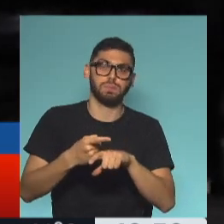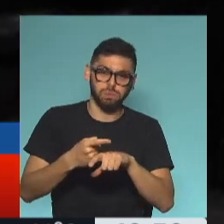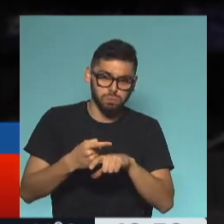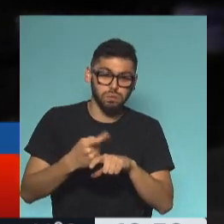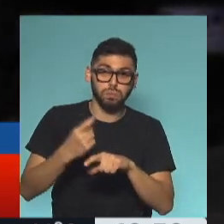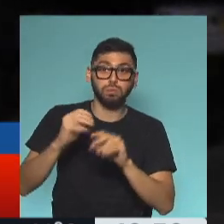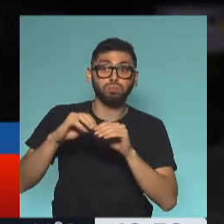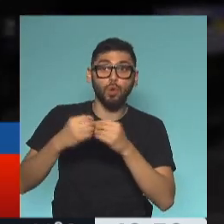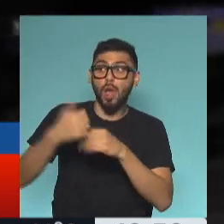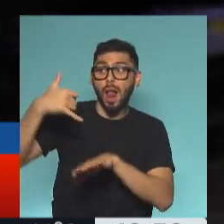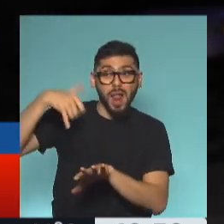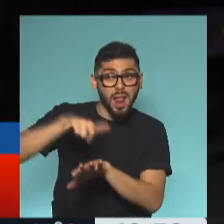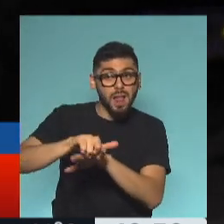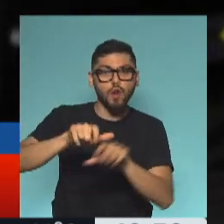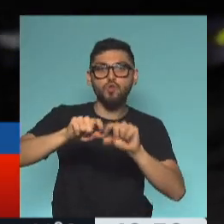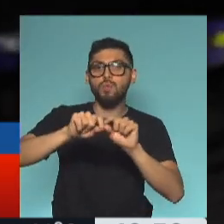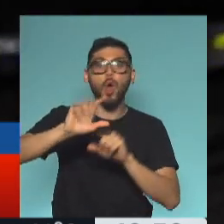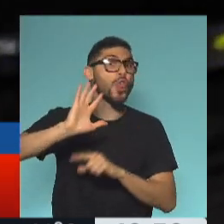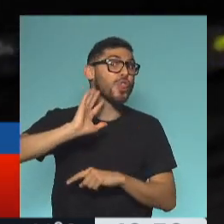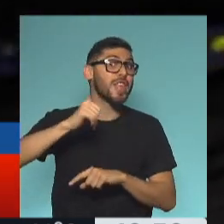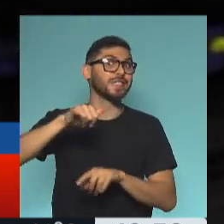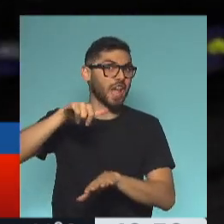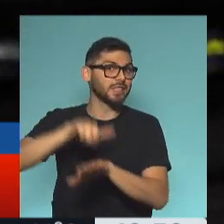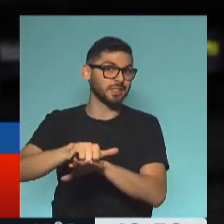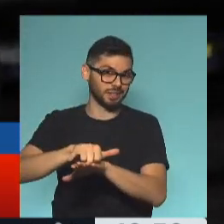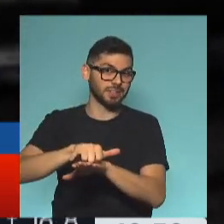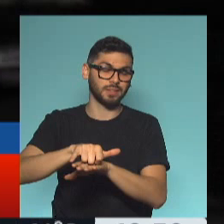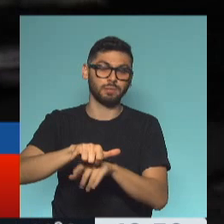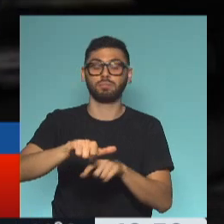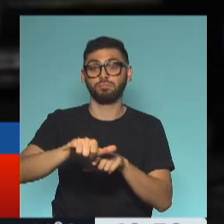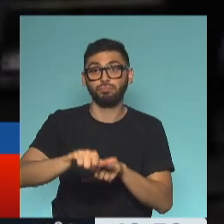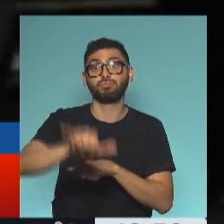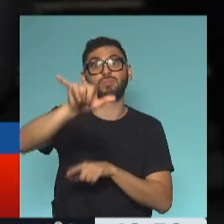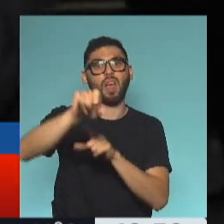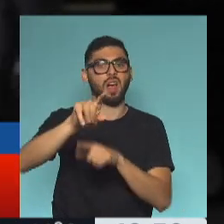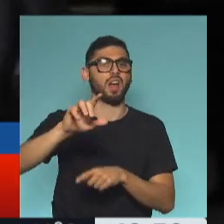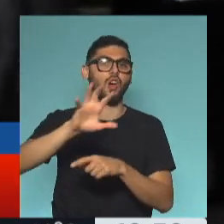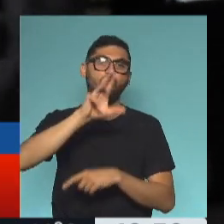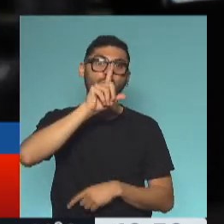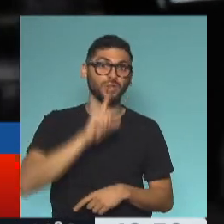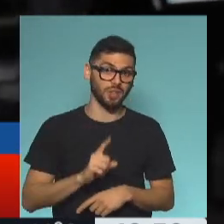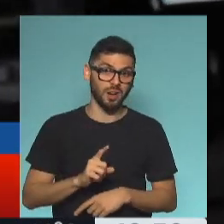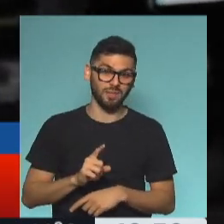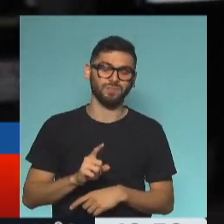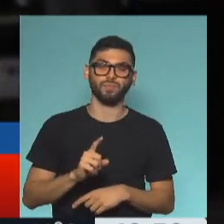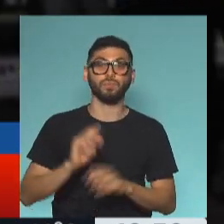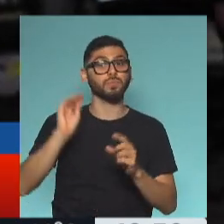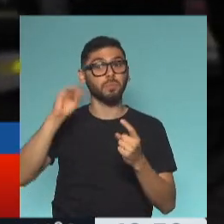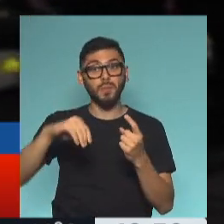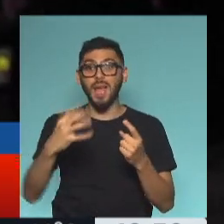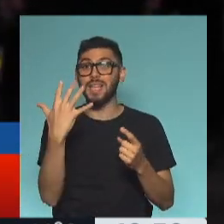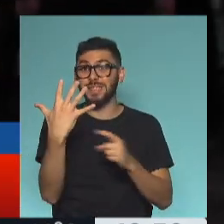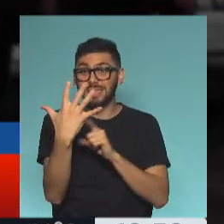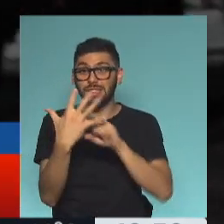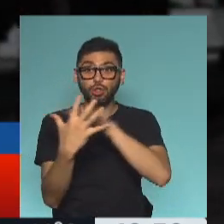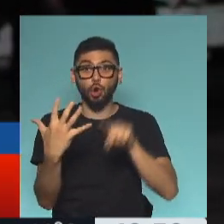16º vuelo entonces de Aerolíneas Argentinas a la Federación Rusa. Además, 5 vuelos de la